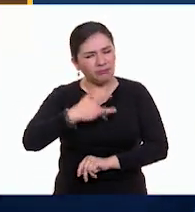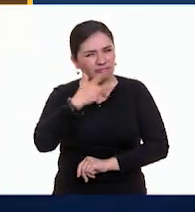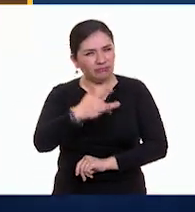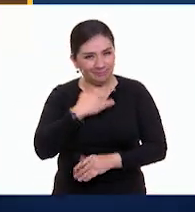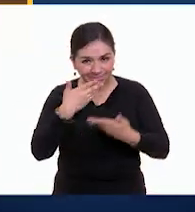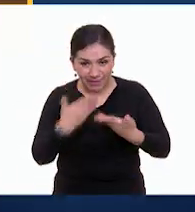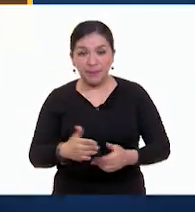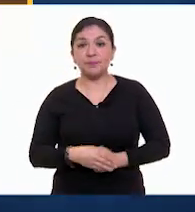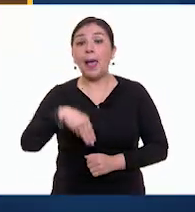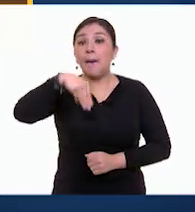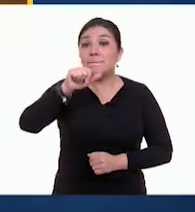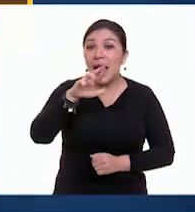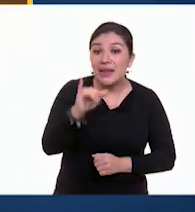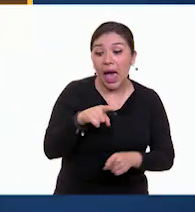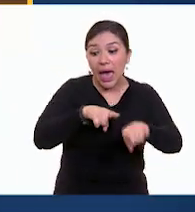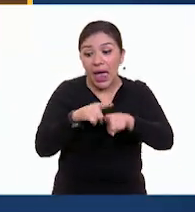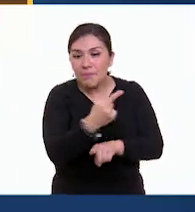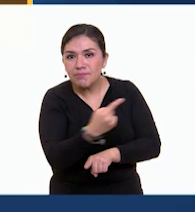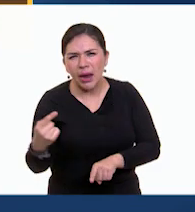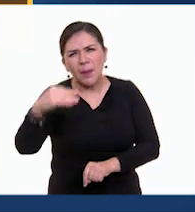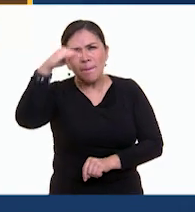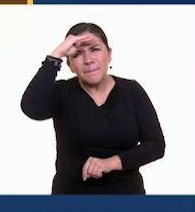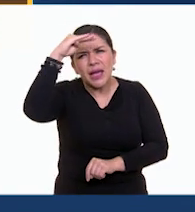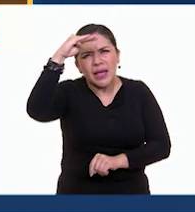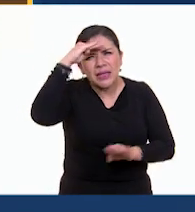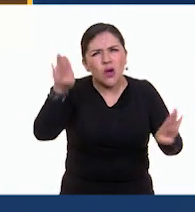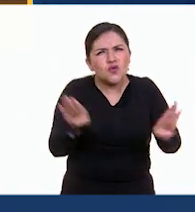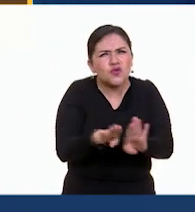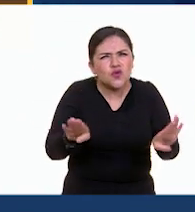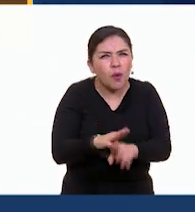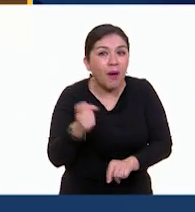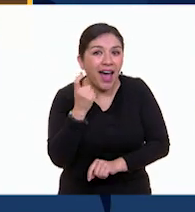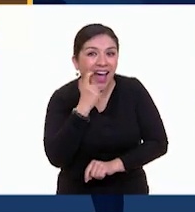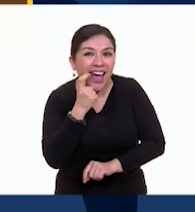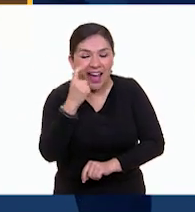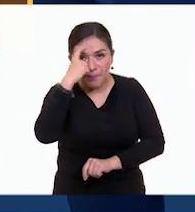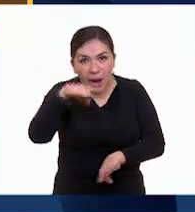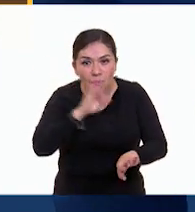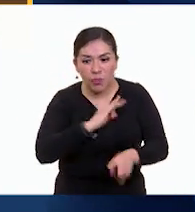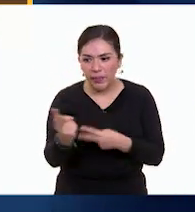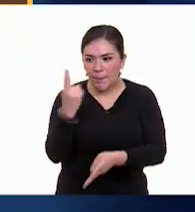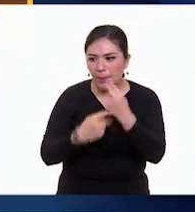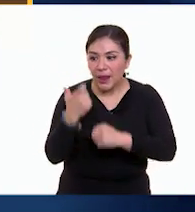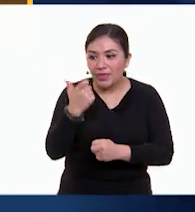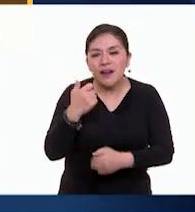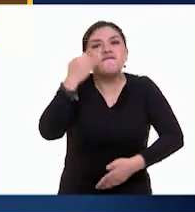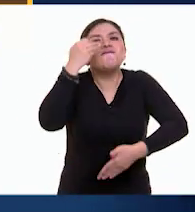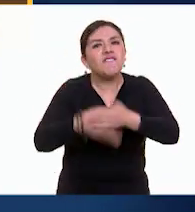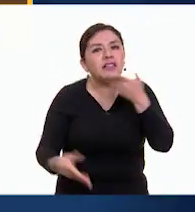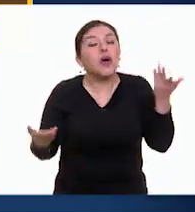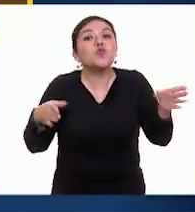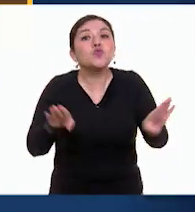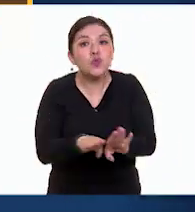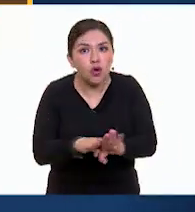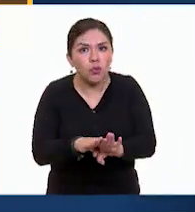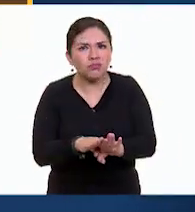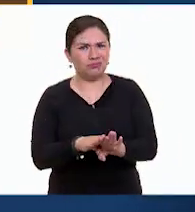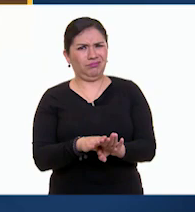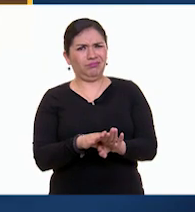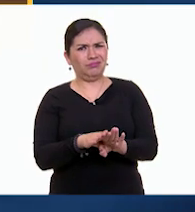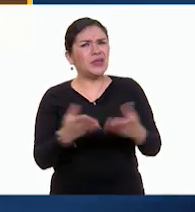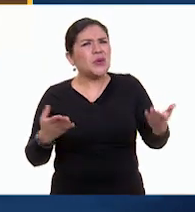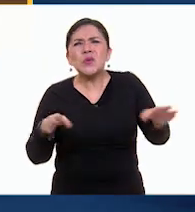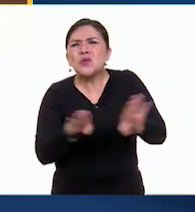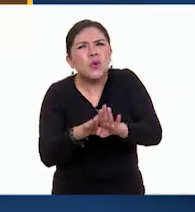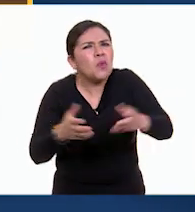calculadora. María y sus hermanas pensaron astutamente cómo hacerle para obtener el dinero que les faltaba. Bueno, pero ¿qué